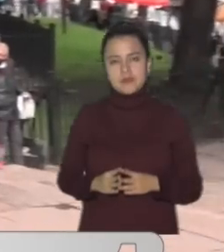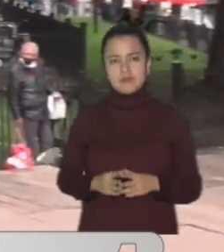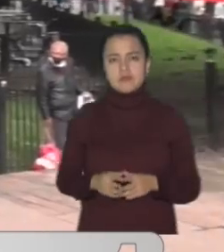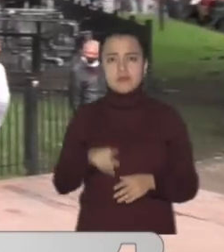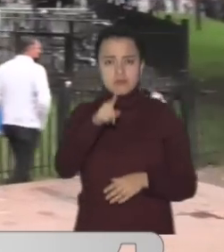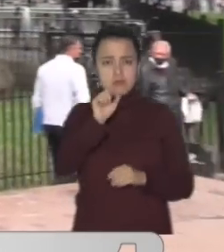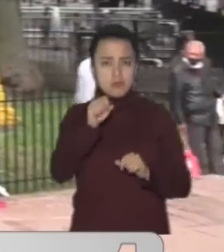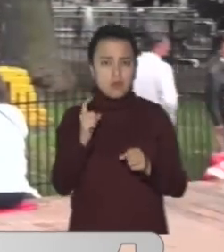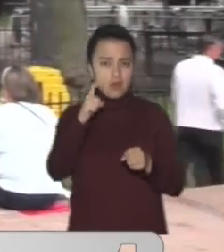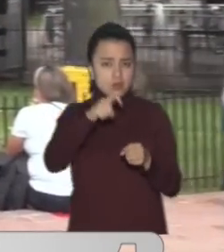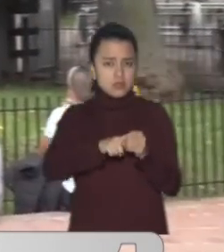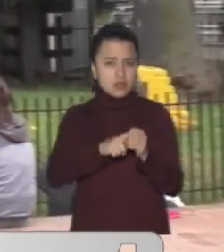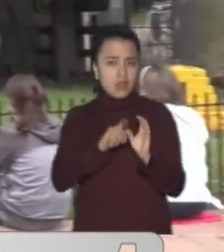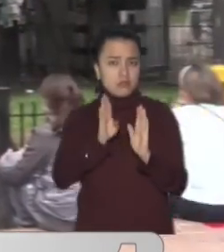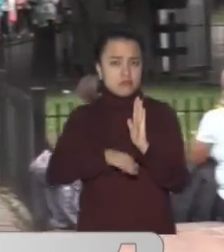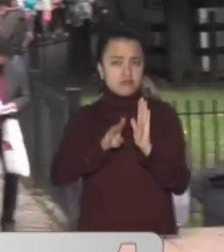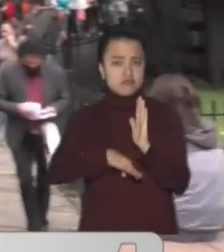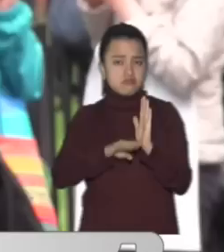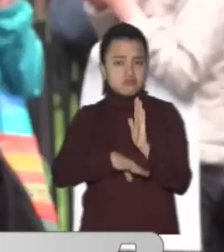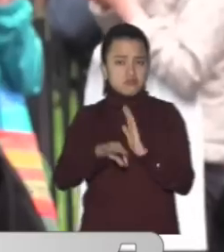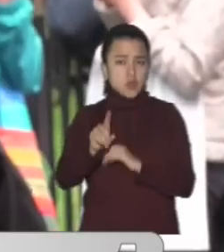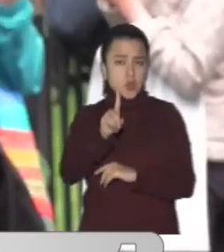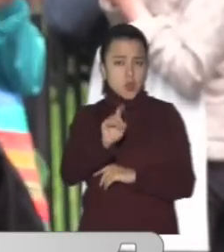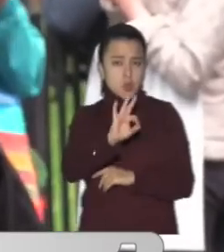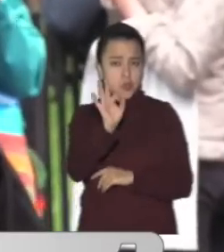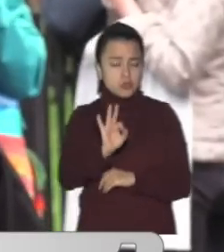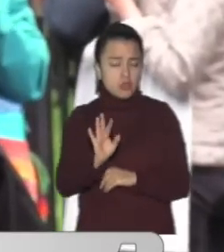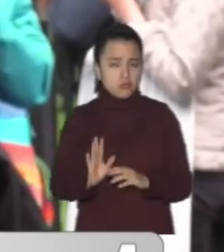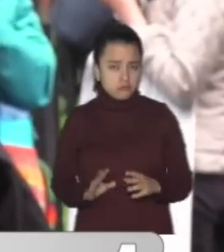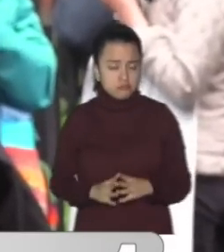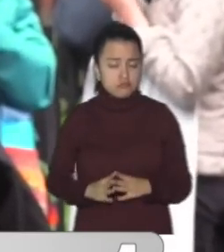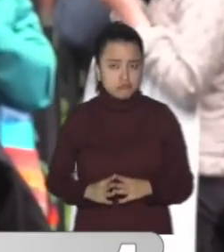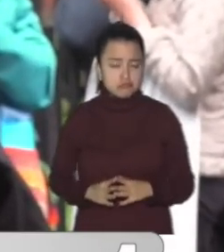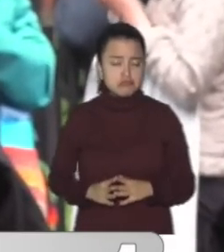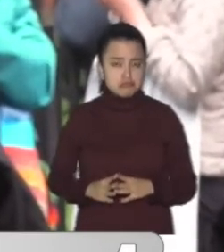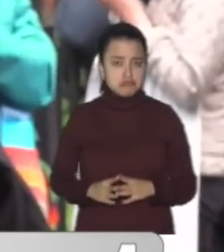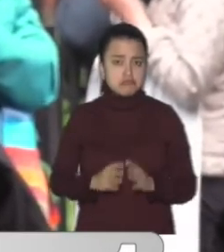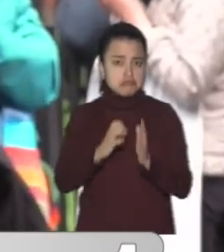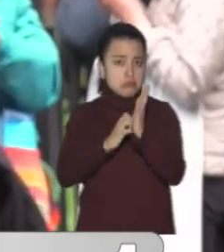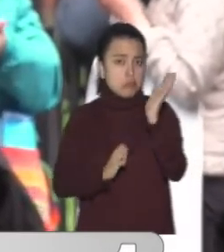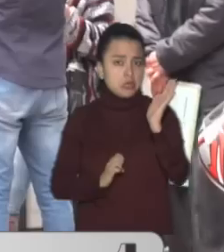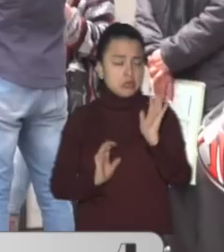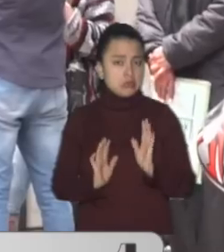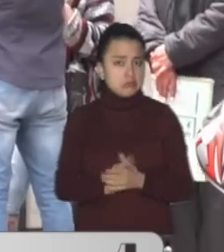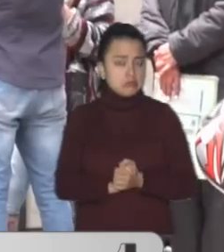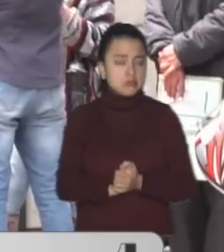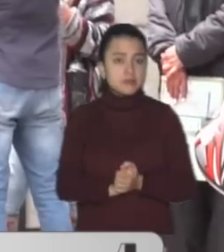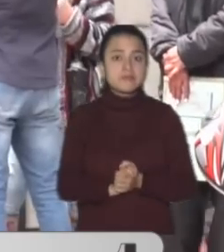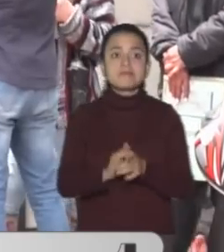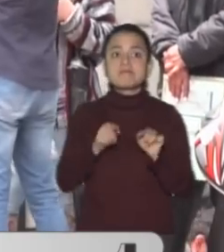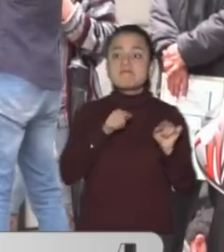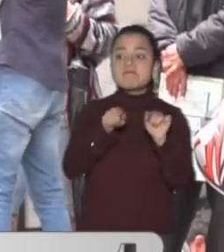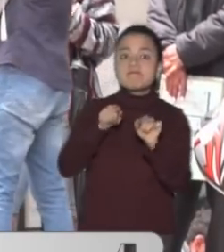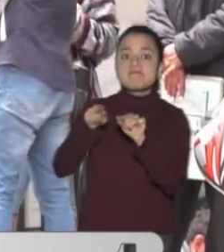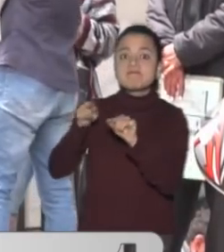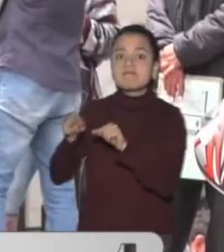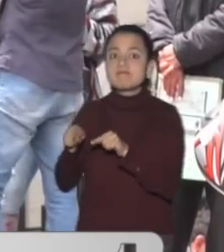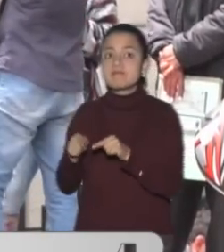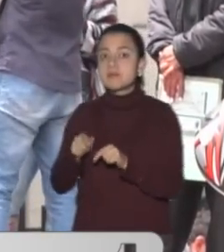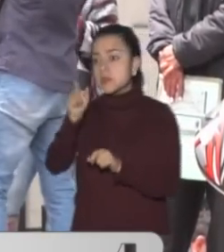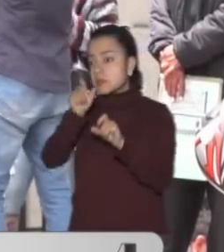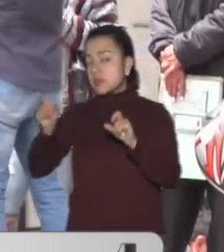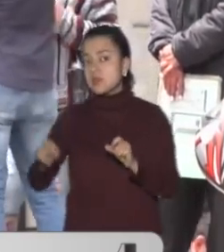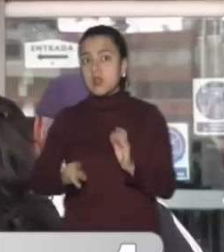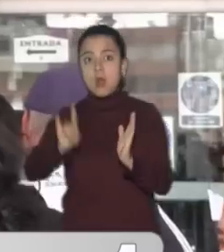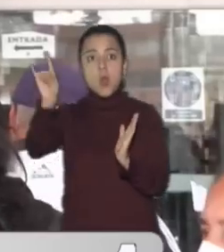oficina virtual y con esto conseguir un descuento de un 1%. Entre tanto, varias de las dificultades se presentaron al no poder descargar